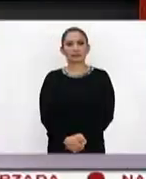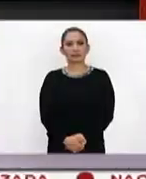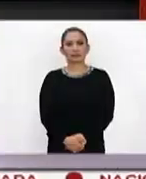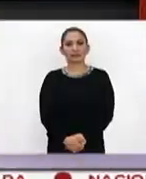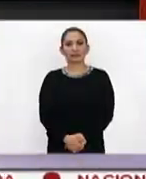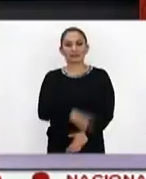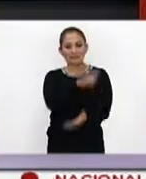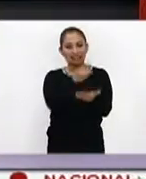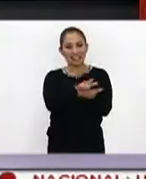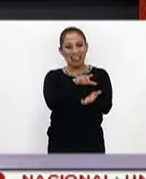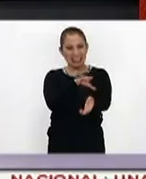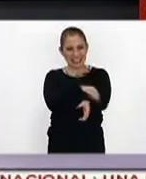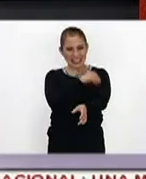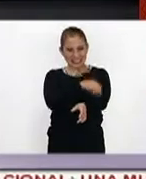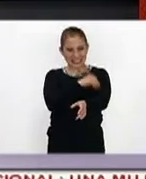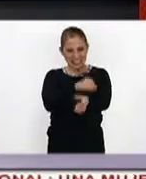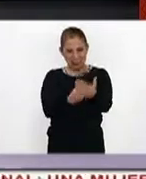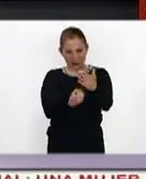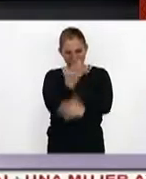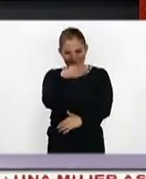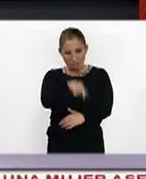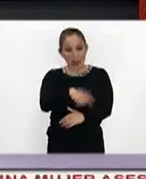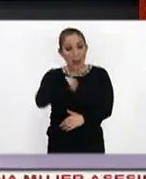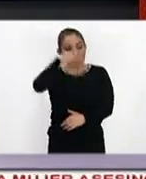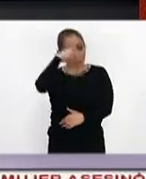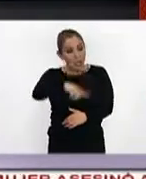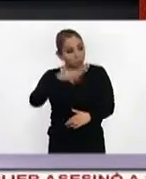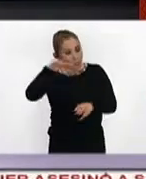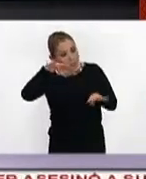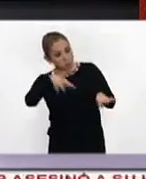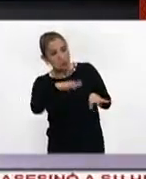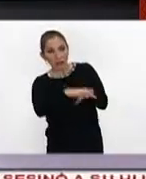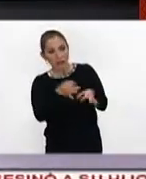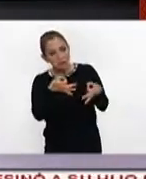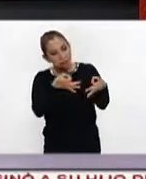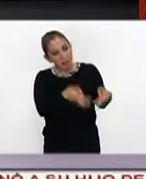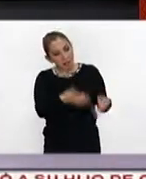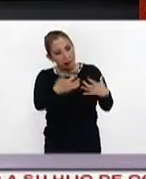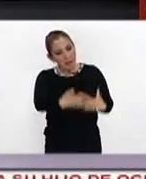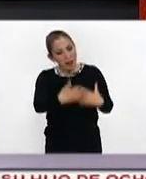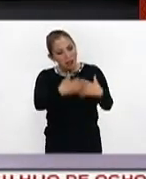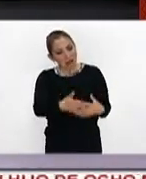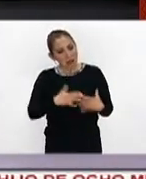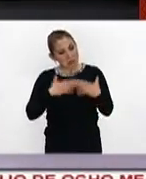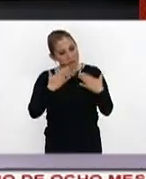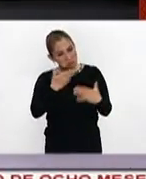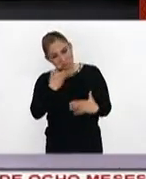La reforma energética ha convertido a México en un país más atractivo, pero sobre todo